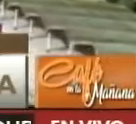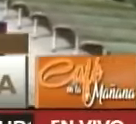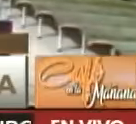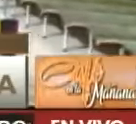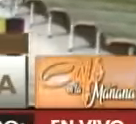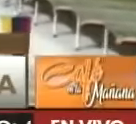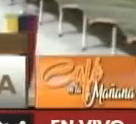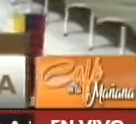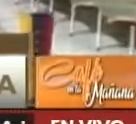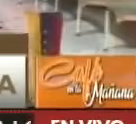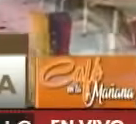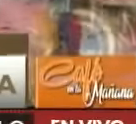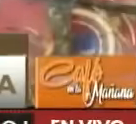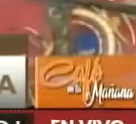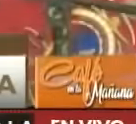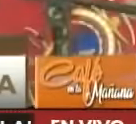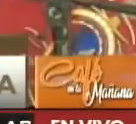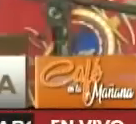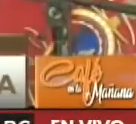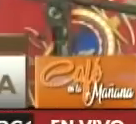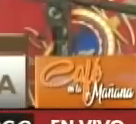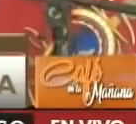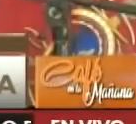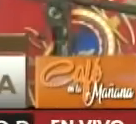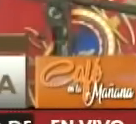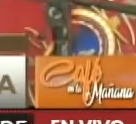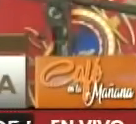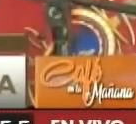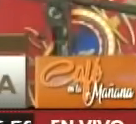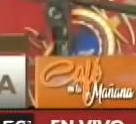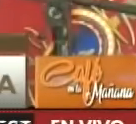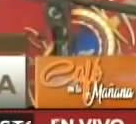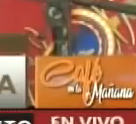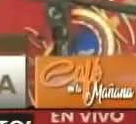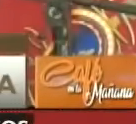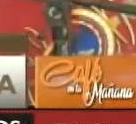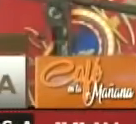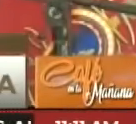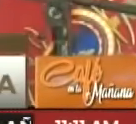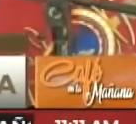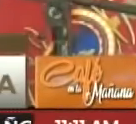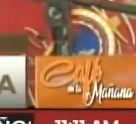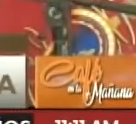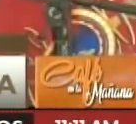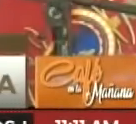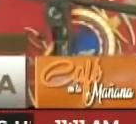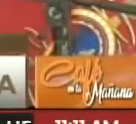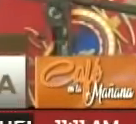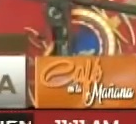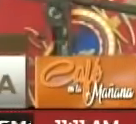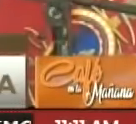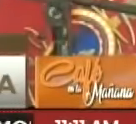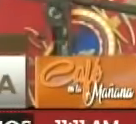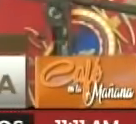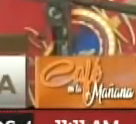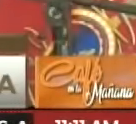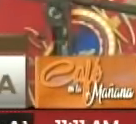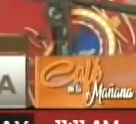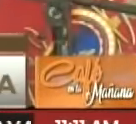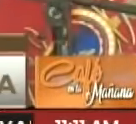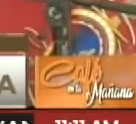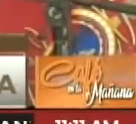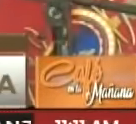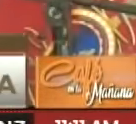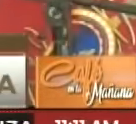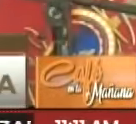Saludo a toda y todos los integrantes de nuestra querida Fuerza Armada Nacional Bolivariana.